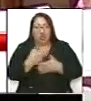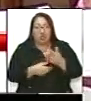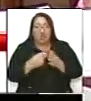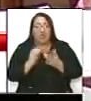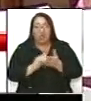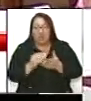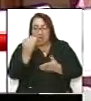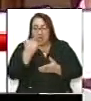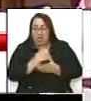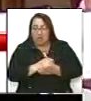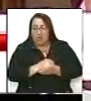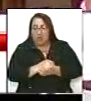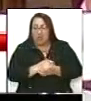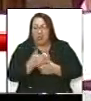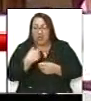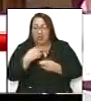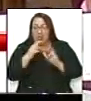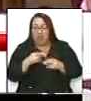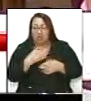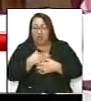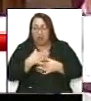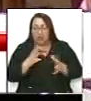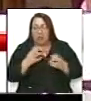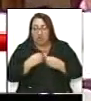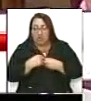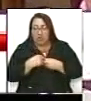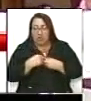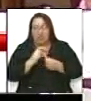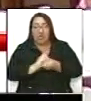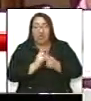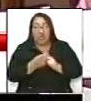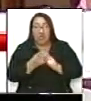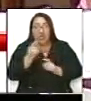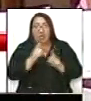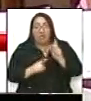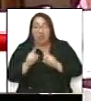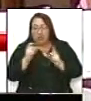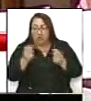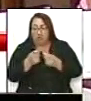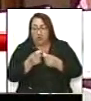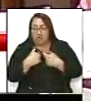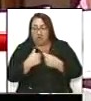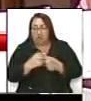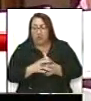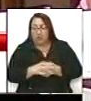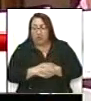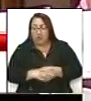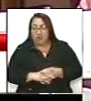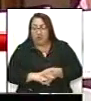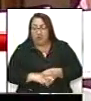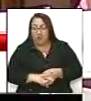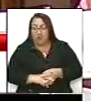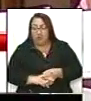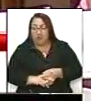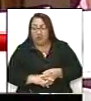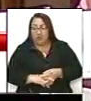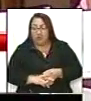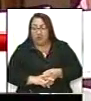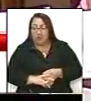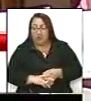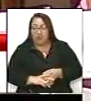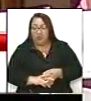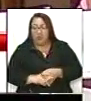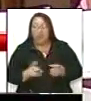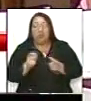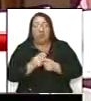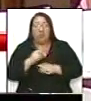más antiguo. Tiene razón. Yo acepto el cambio, a menos que alguno de ustedes tenga alguna oposición. Es verdad,